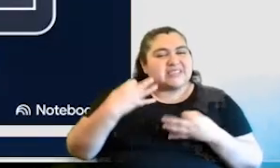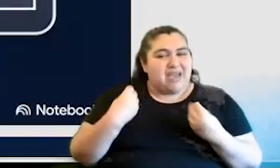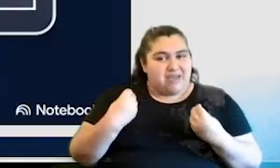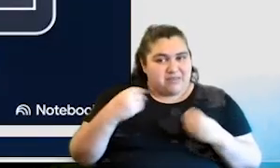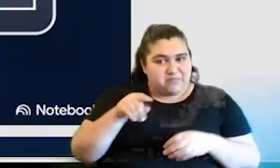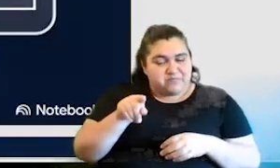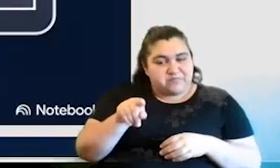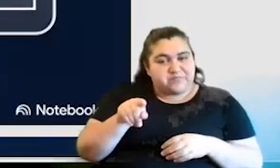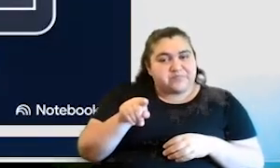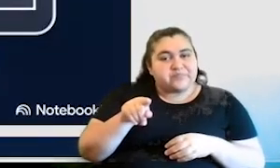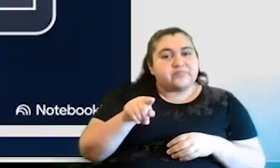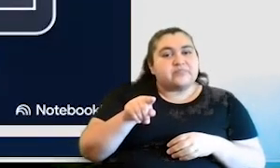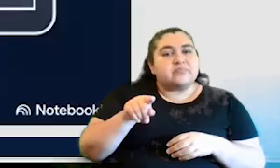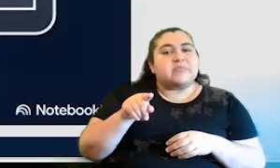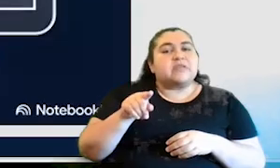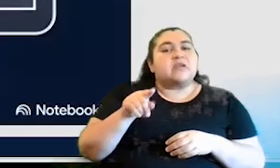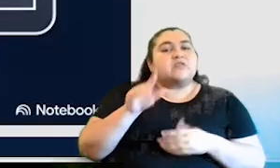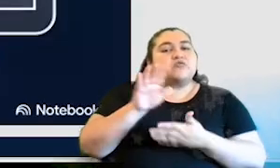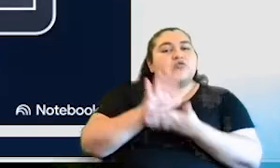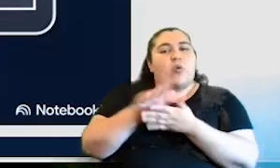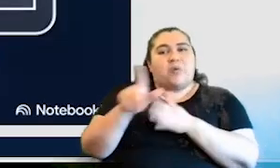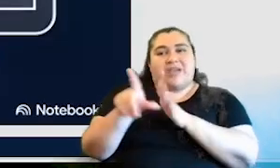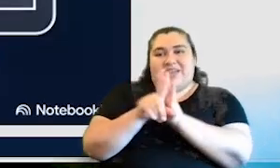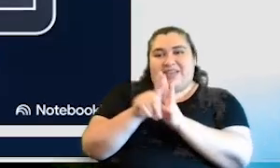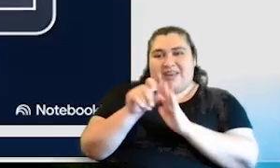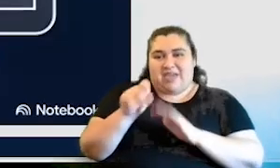de lo que es la redacción de la ley.